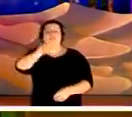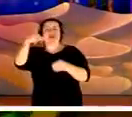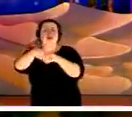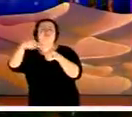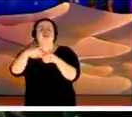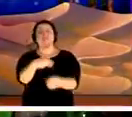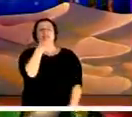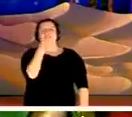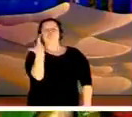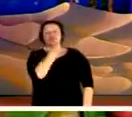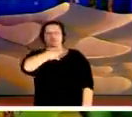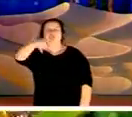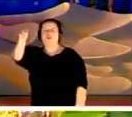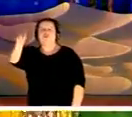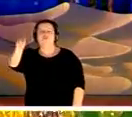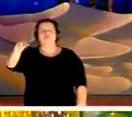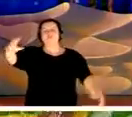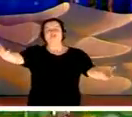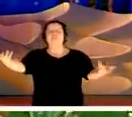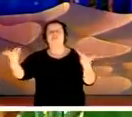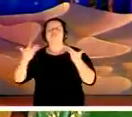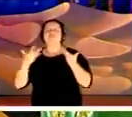permitiremos ser víctimas de contaminación.